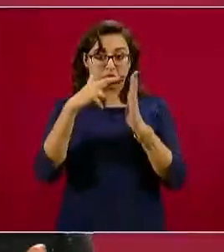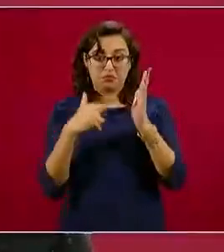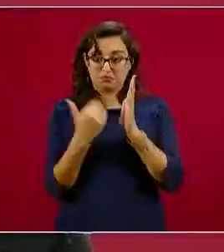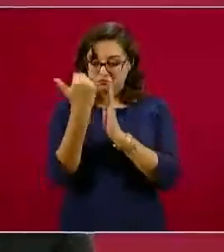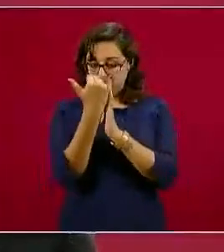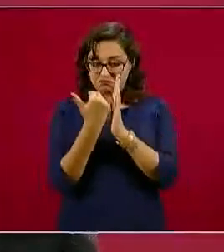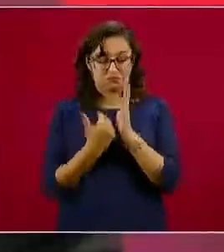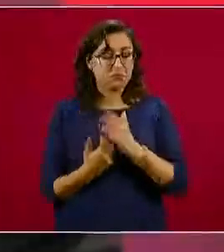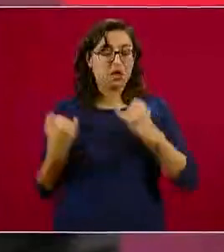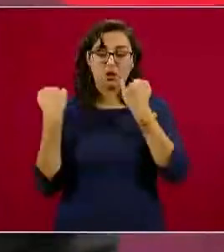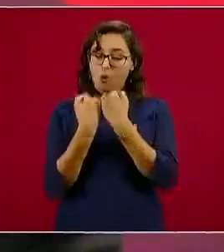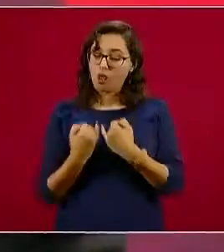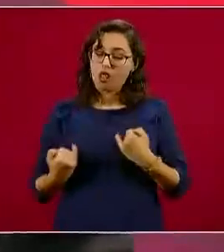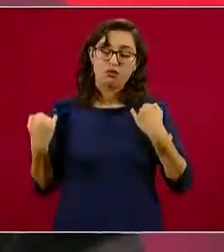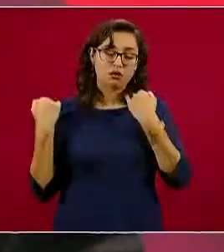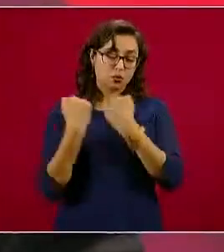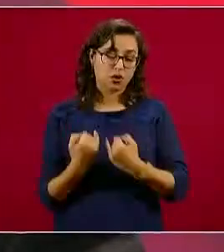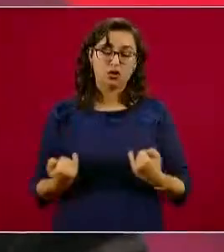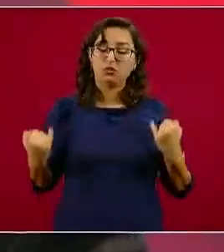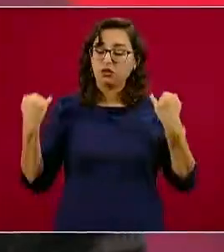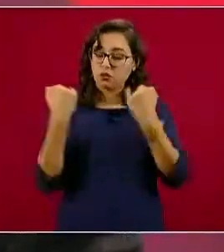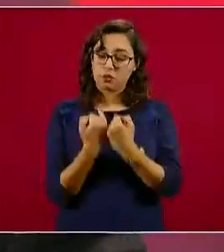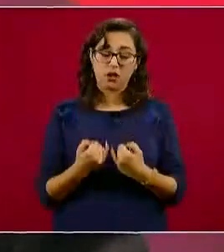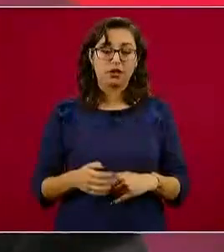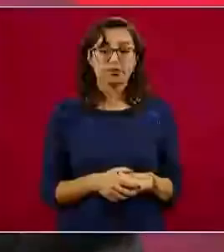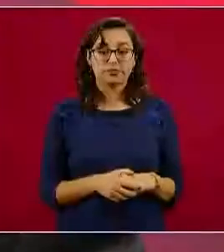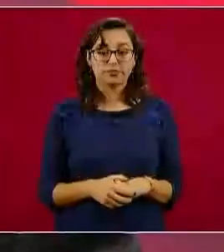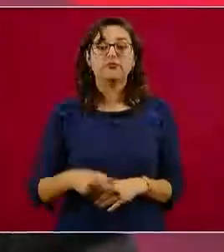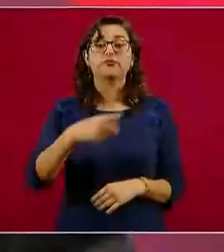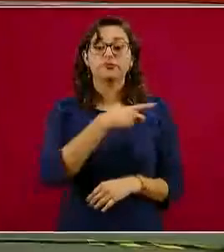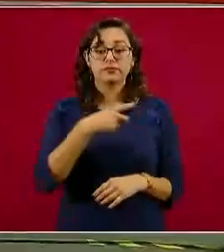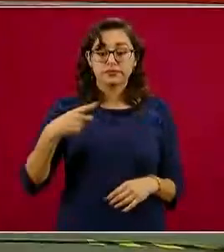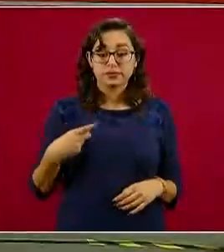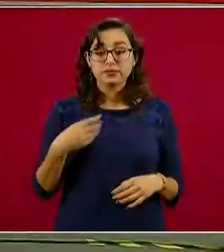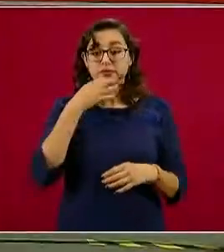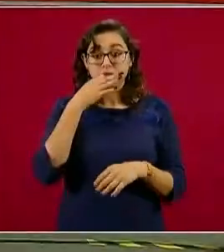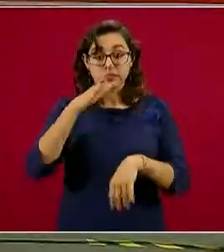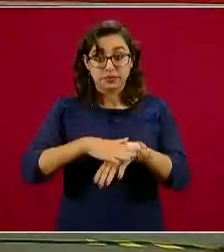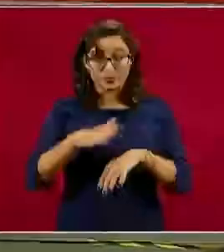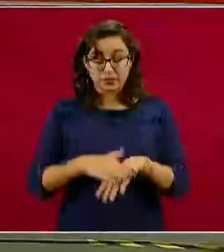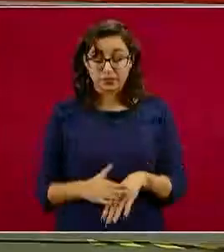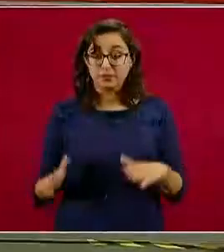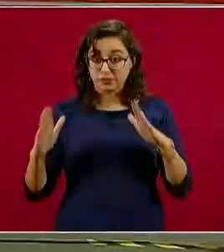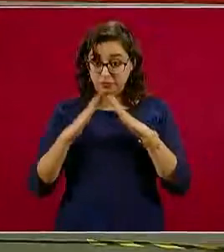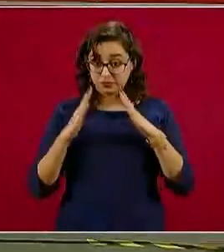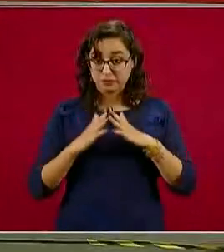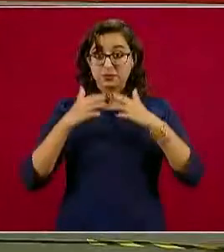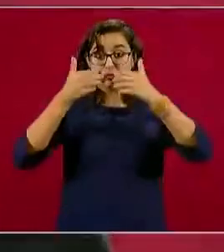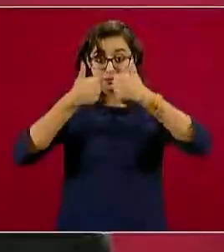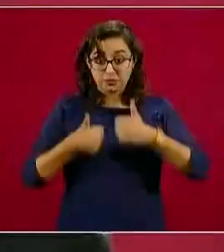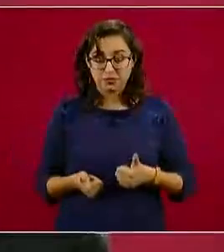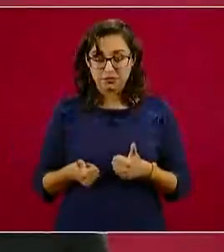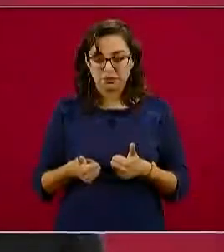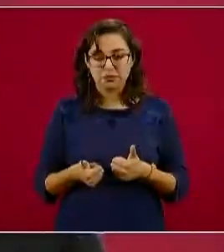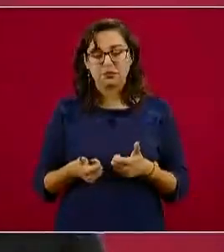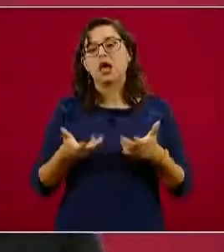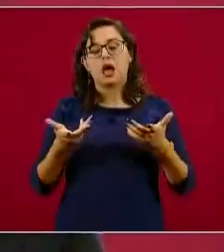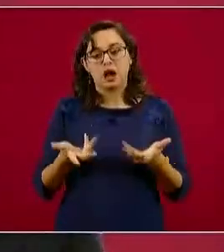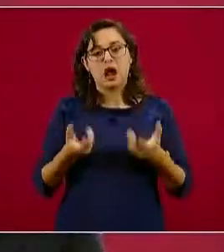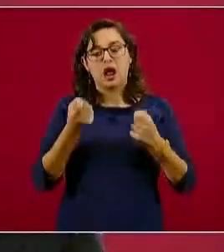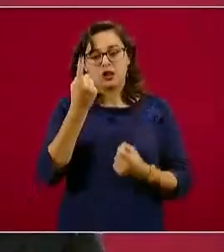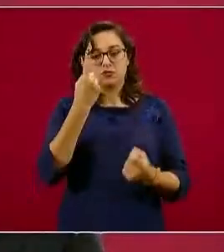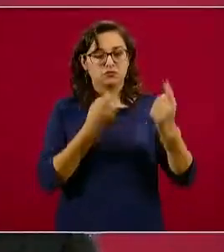son las mismas, las medidas de salud pública. Y ponemos énfasis en el confinamiento porque tenemos conocimiento que en algunas